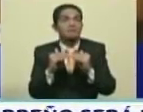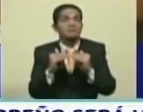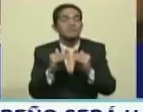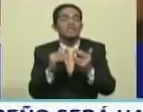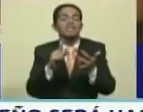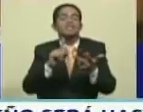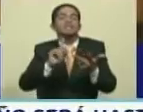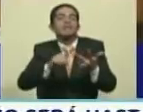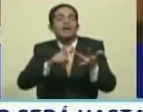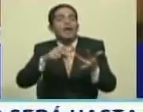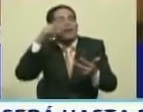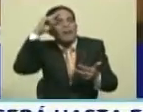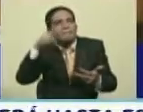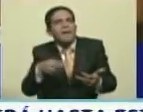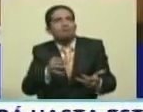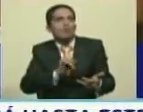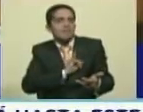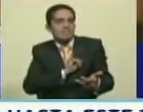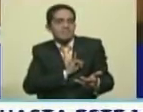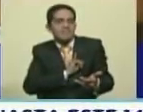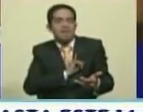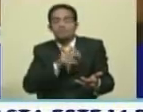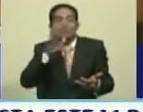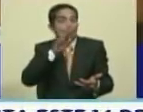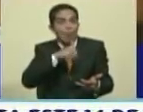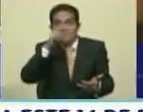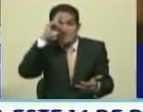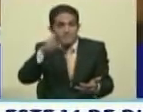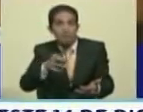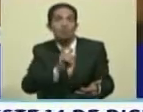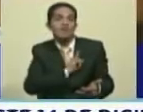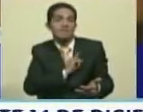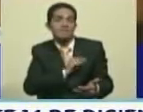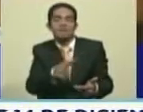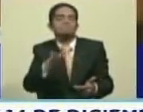identidad, no va a haber paz. En vano algunos países